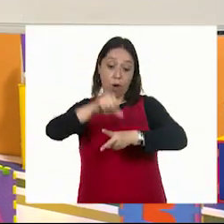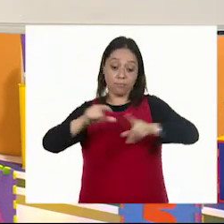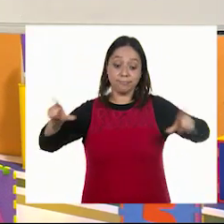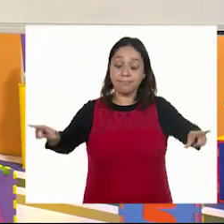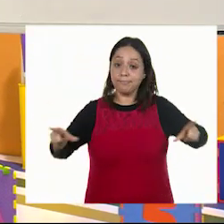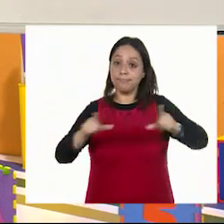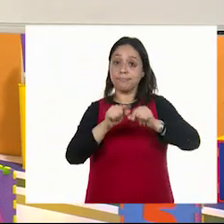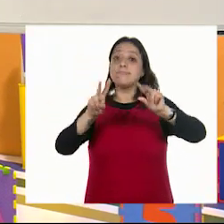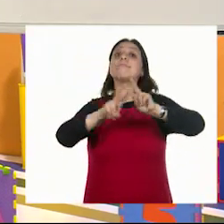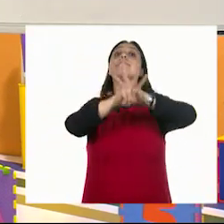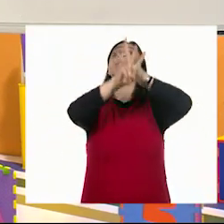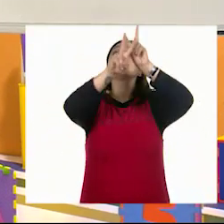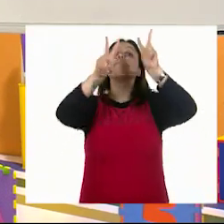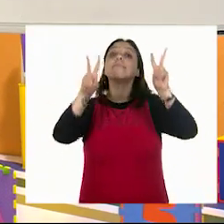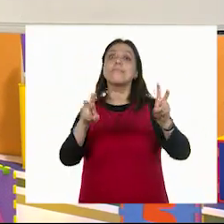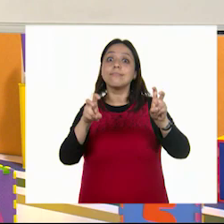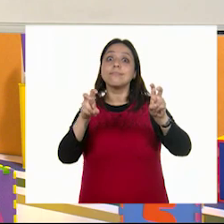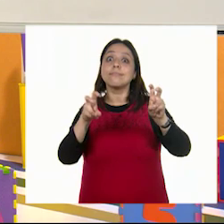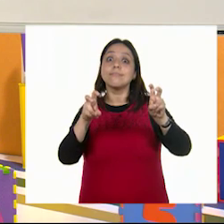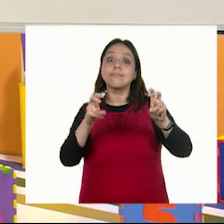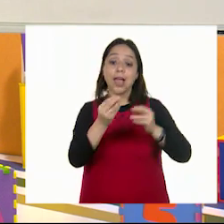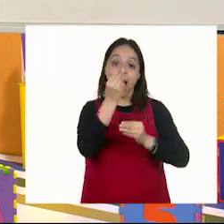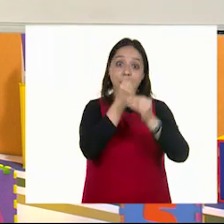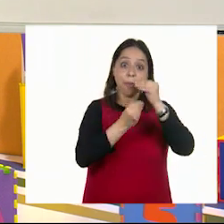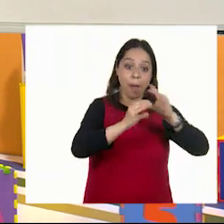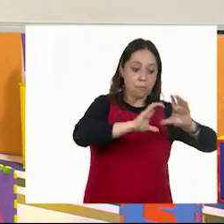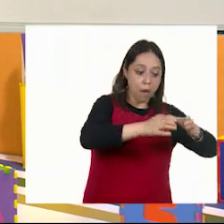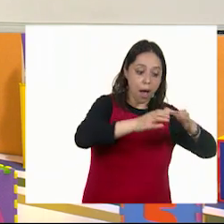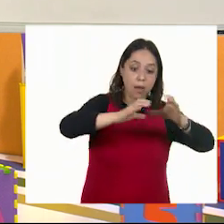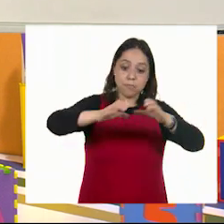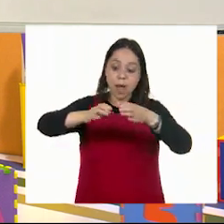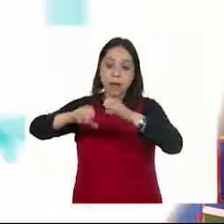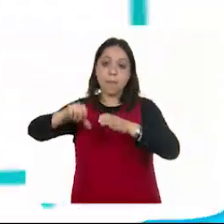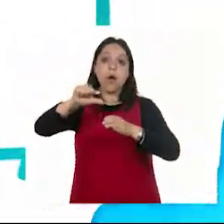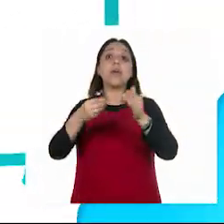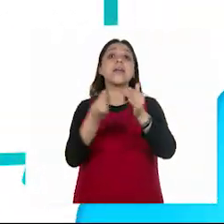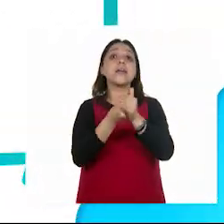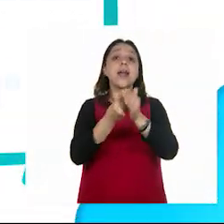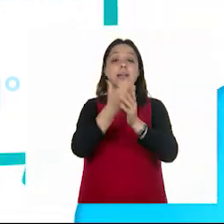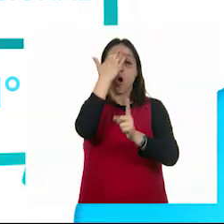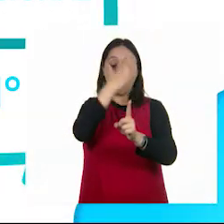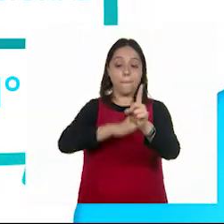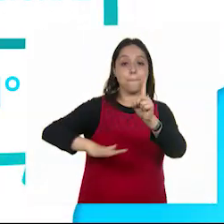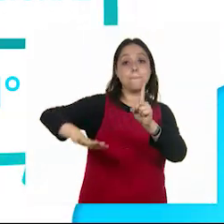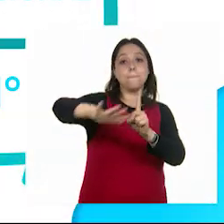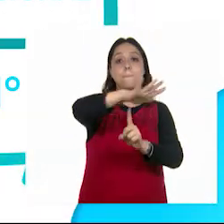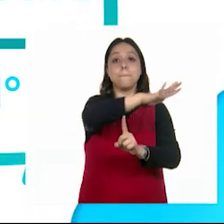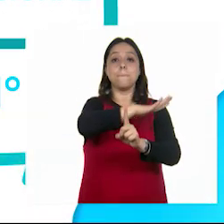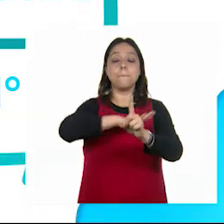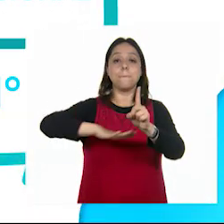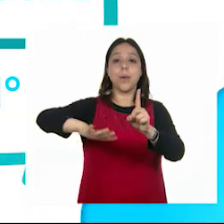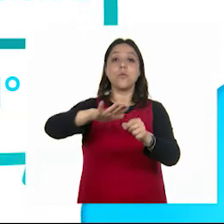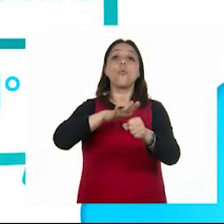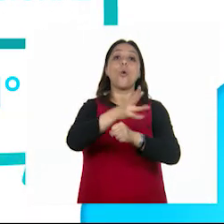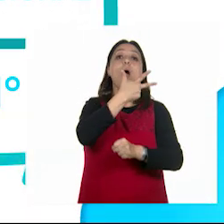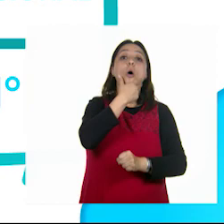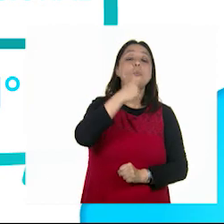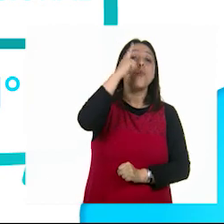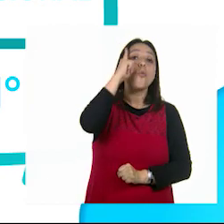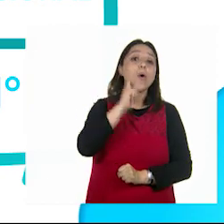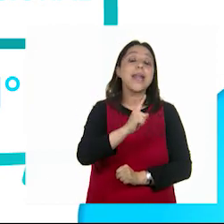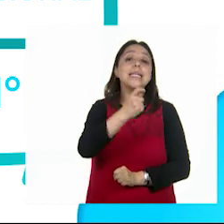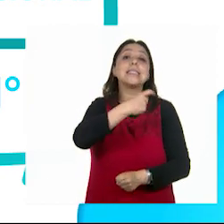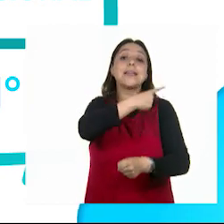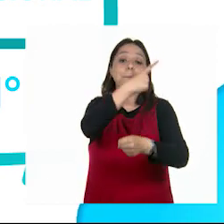terminado con los tres grupos de alimentos en la asignatura Conocimiento del Medio para las niñas y los niños de primero de primaria.